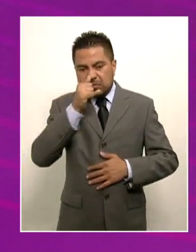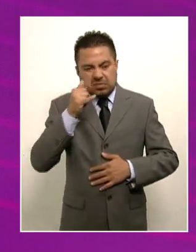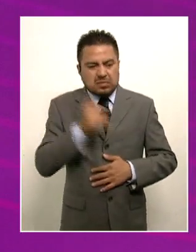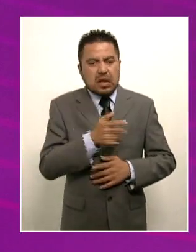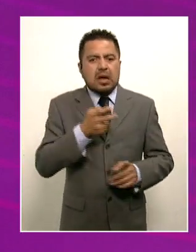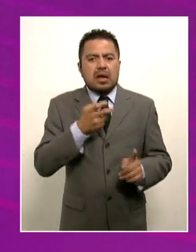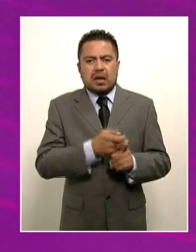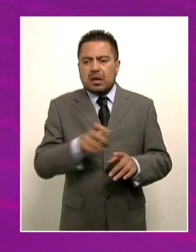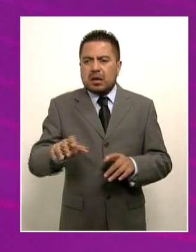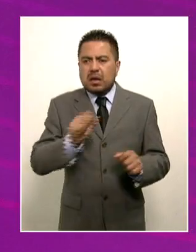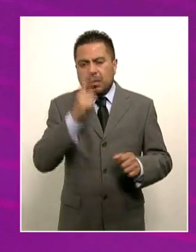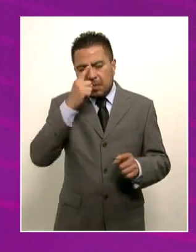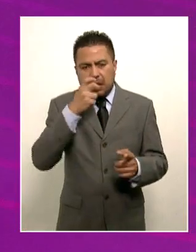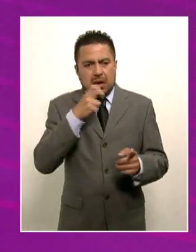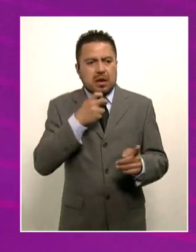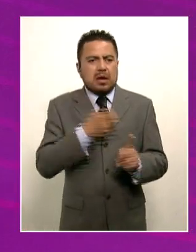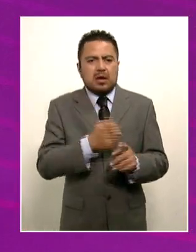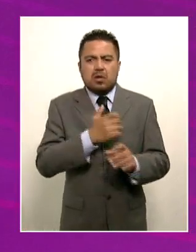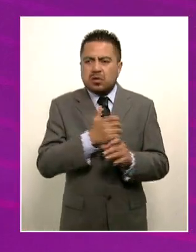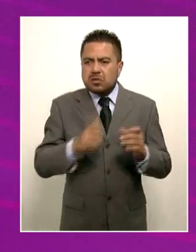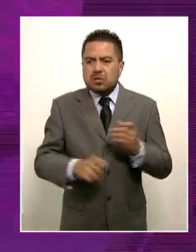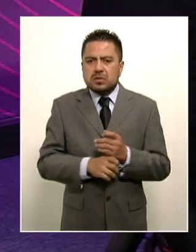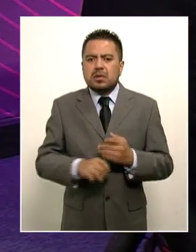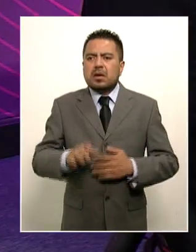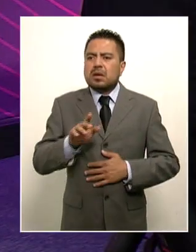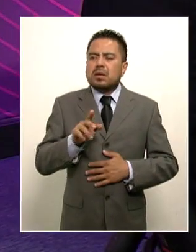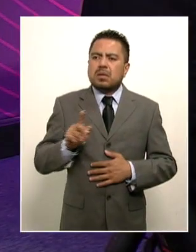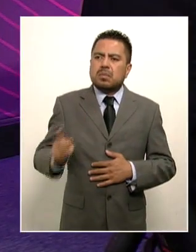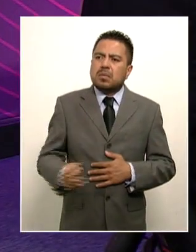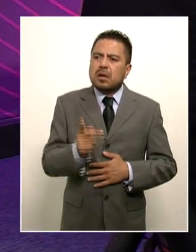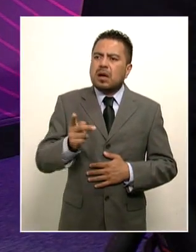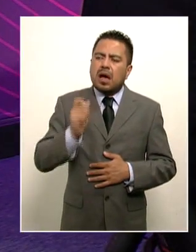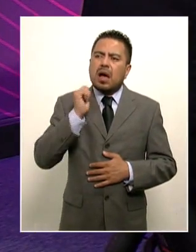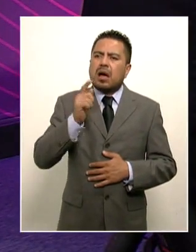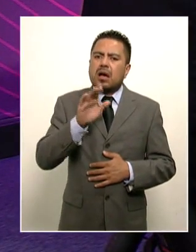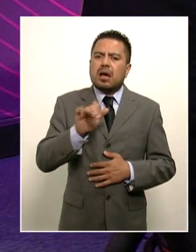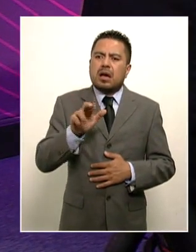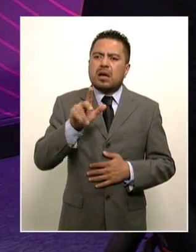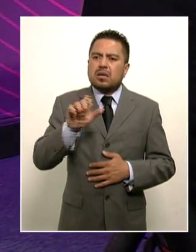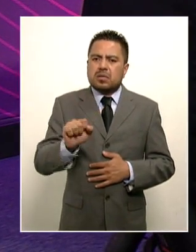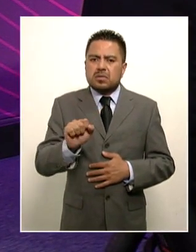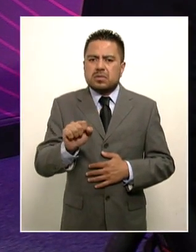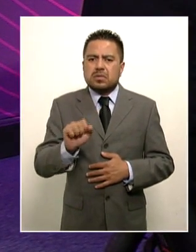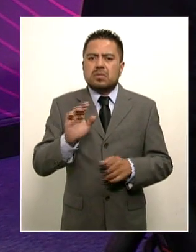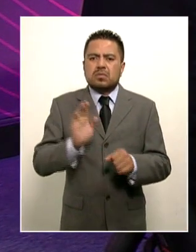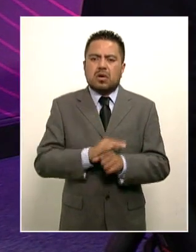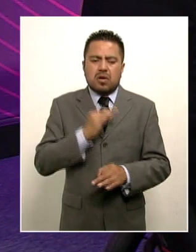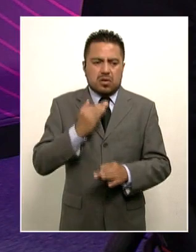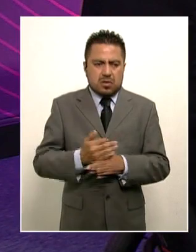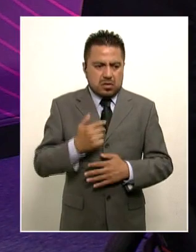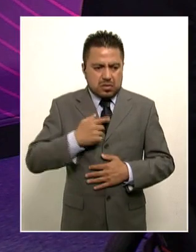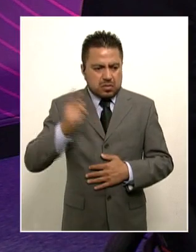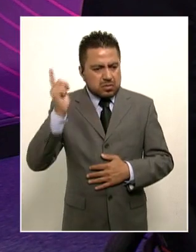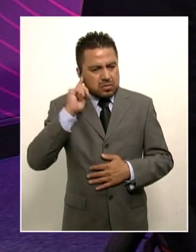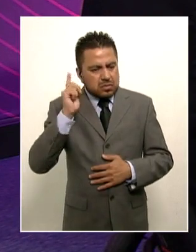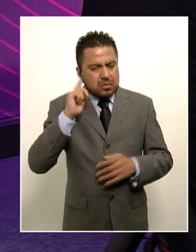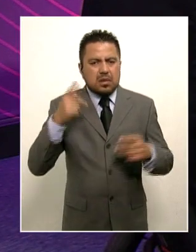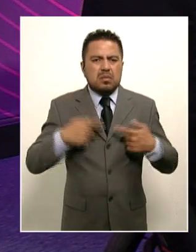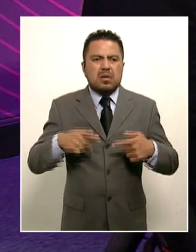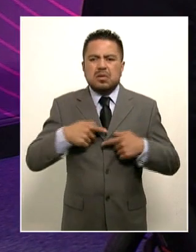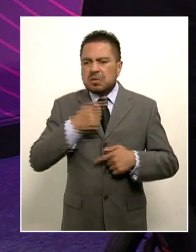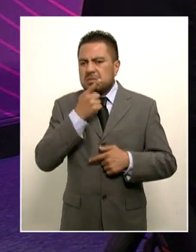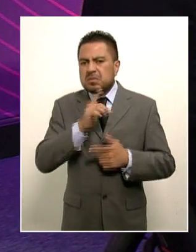se tomaba, por ejemplo, para ese tipo de cosas, ¿no? Pero déjame preguntarte algo, Carlos, porque hemos escuchado a personas que